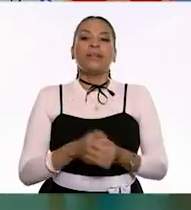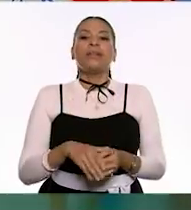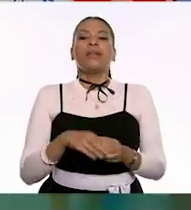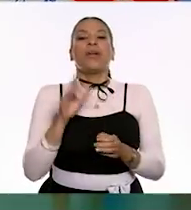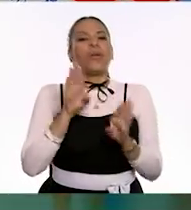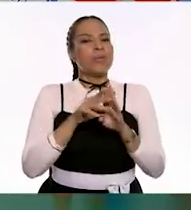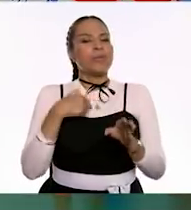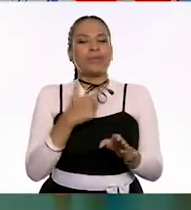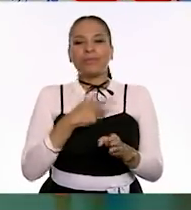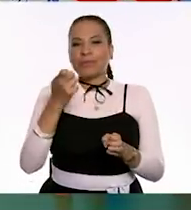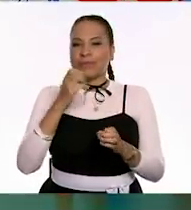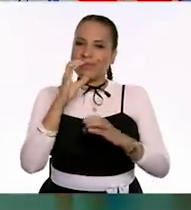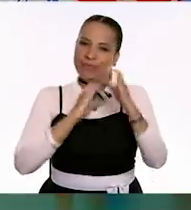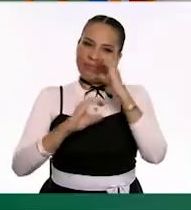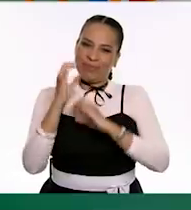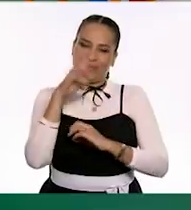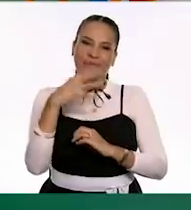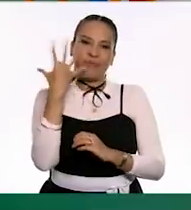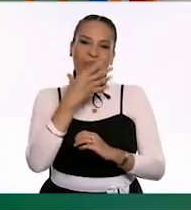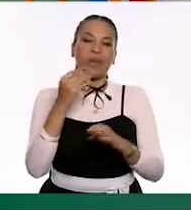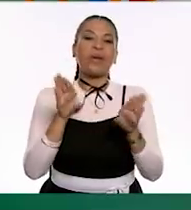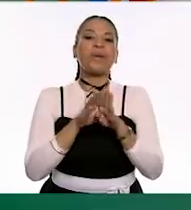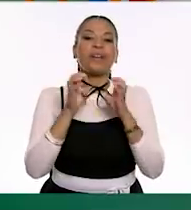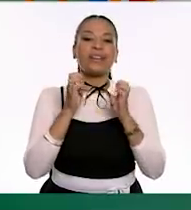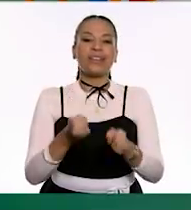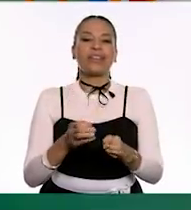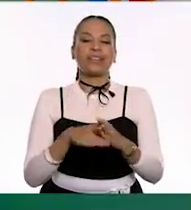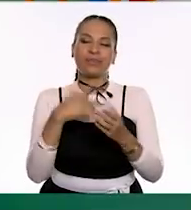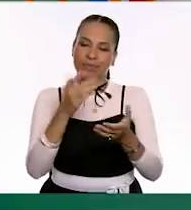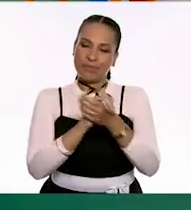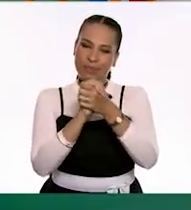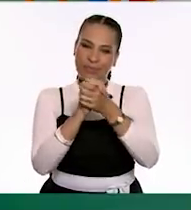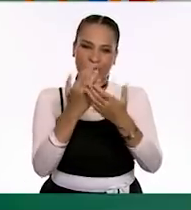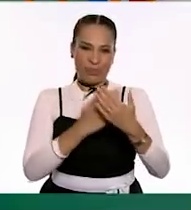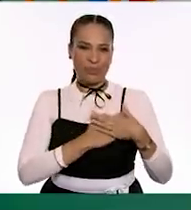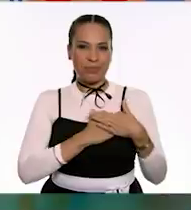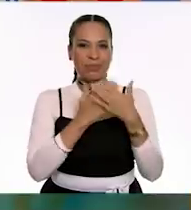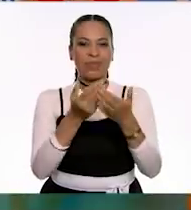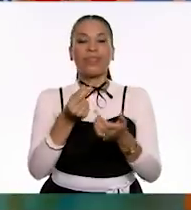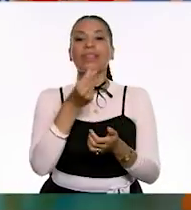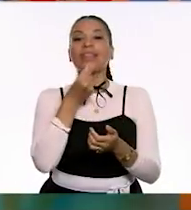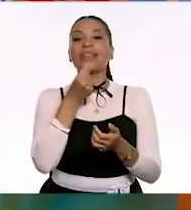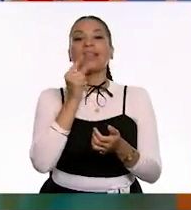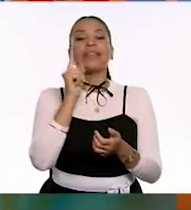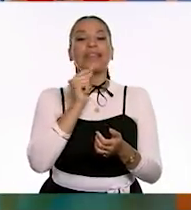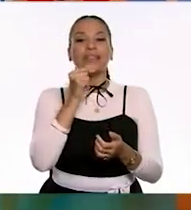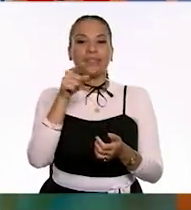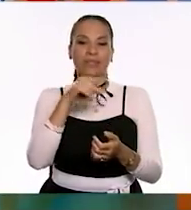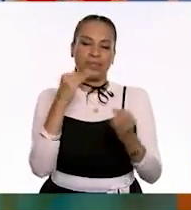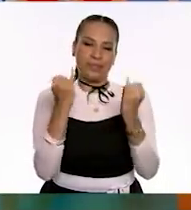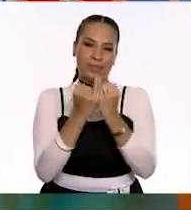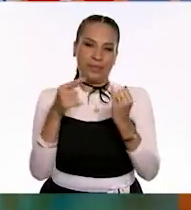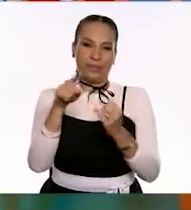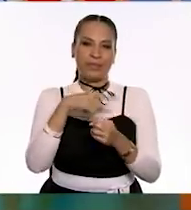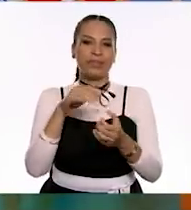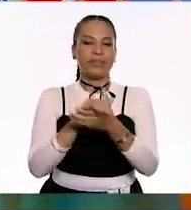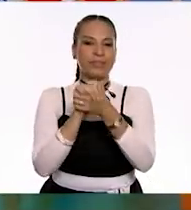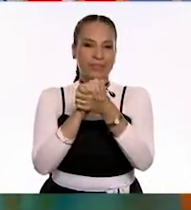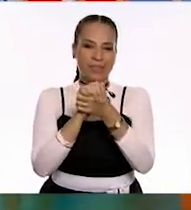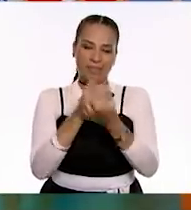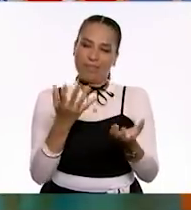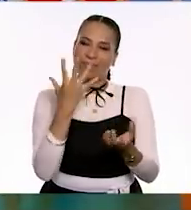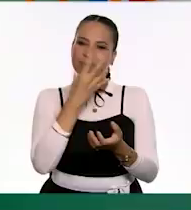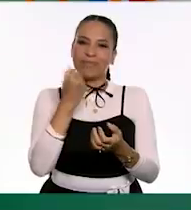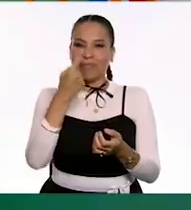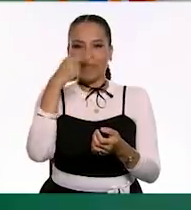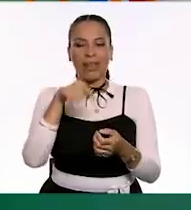me gusta esa canción, Eric? Es muy bonita. ¿Cómo estás, Alan? Te saludo con el corazón y a las niñas y niños también allá con nuestro saludo mágico